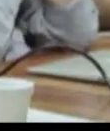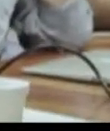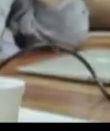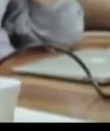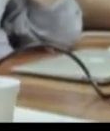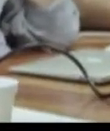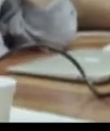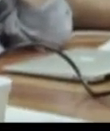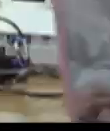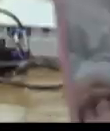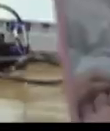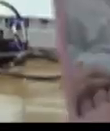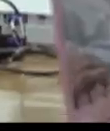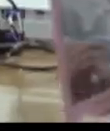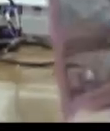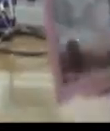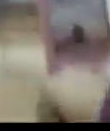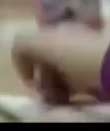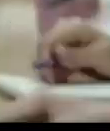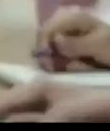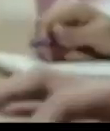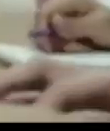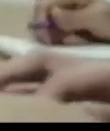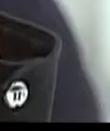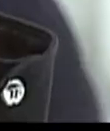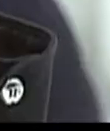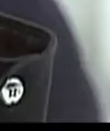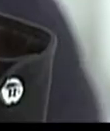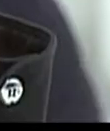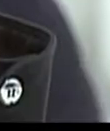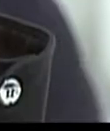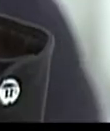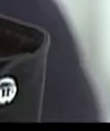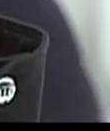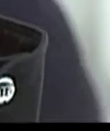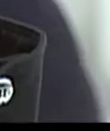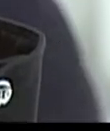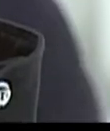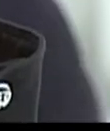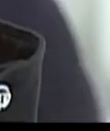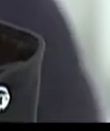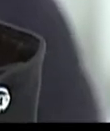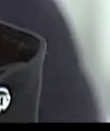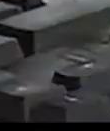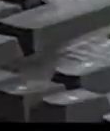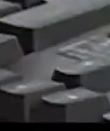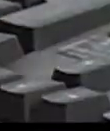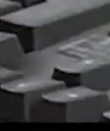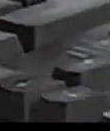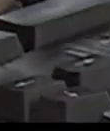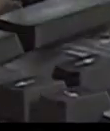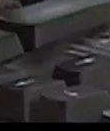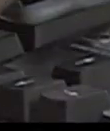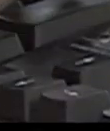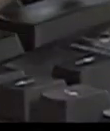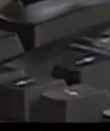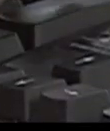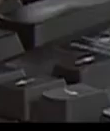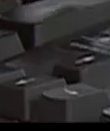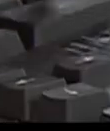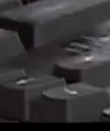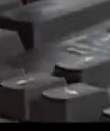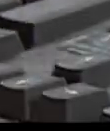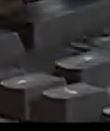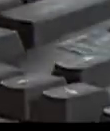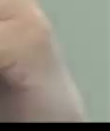han sido objeto de análisis en la máxima casa de estudios. Sin embargo, a partir de la conformación del PUED, estos esfuerzos se